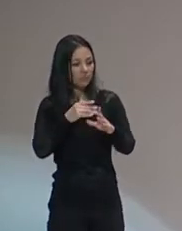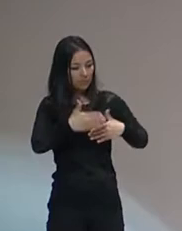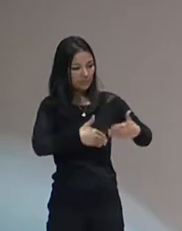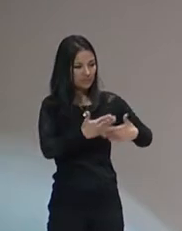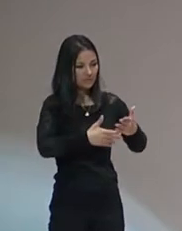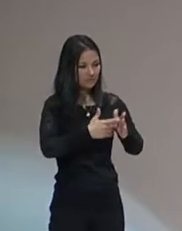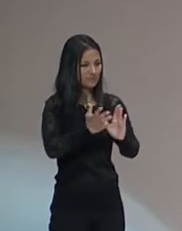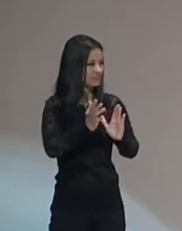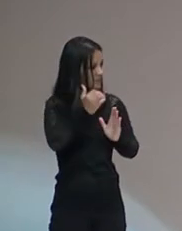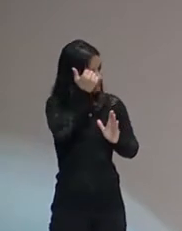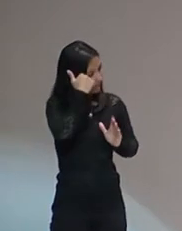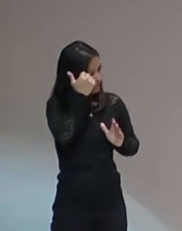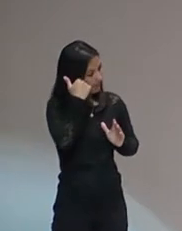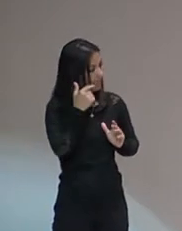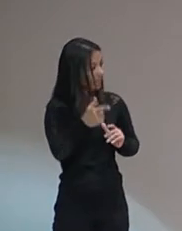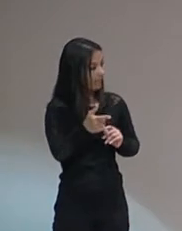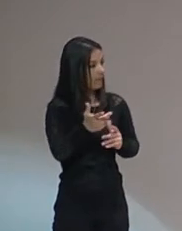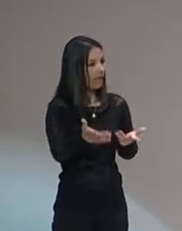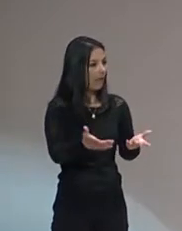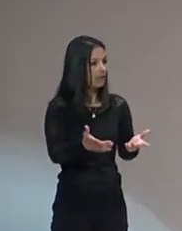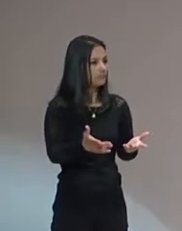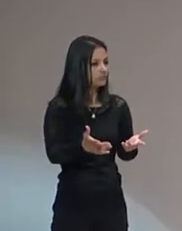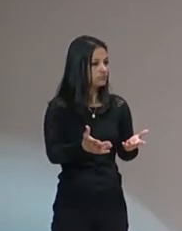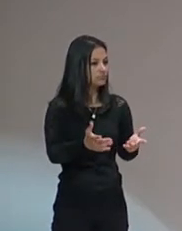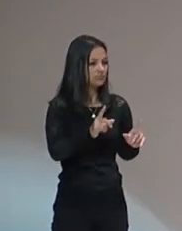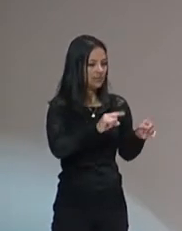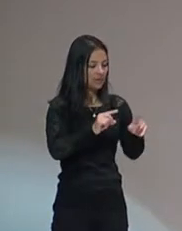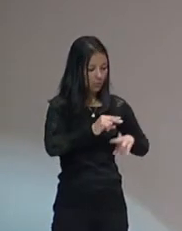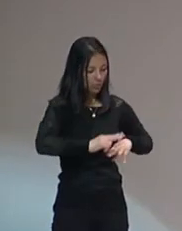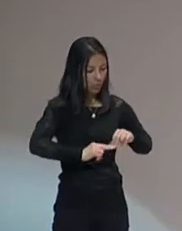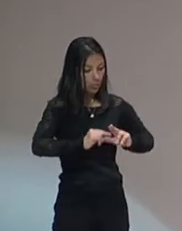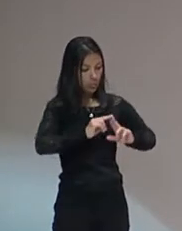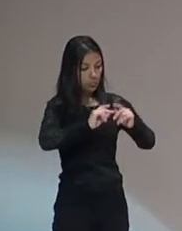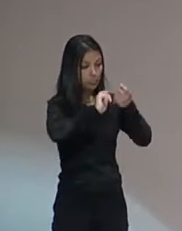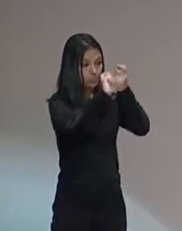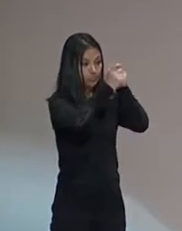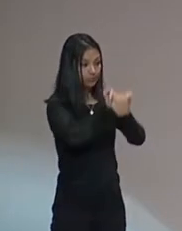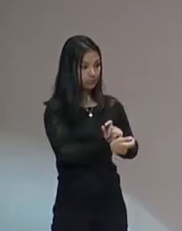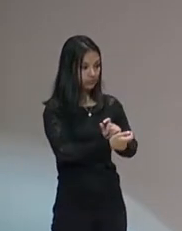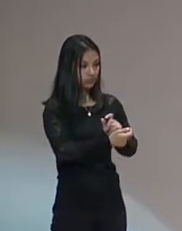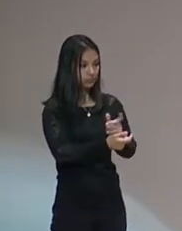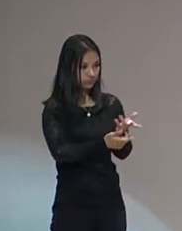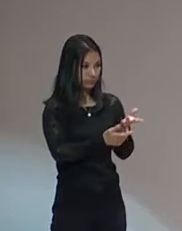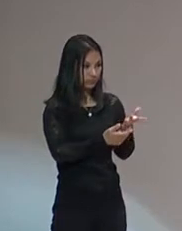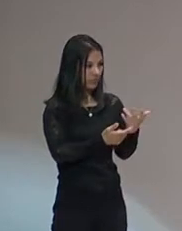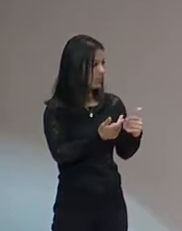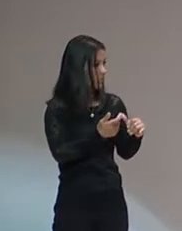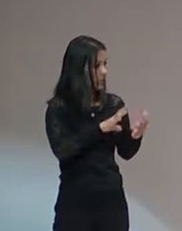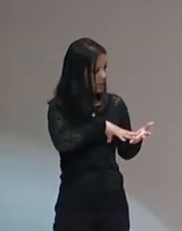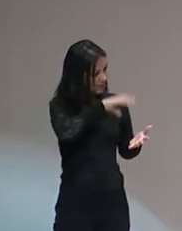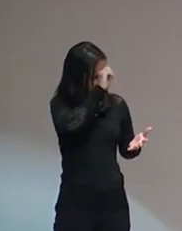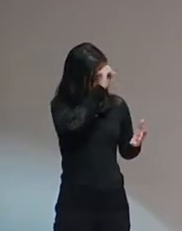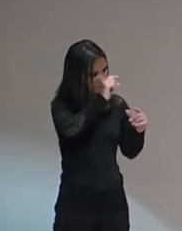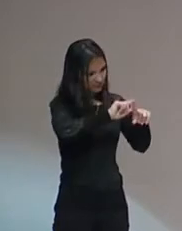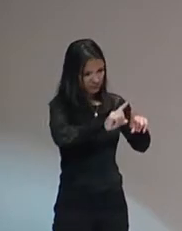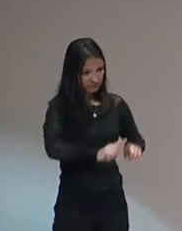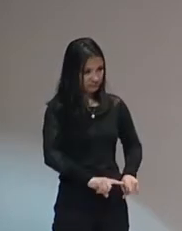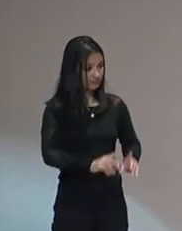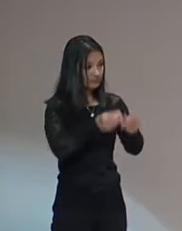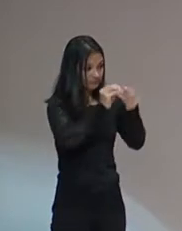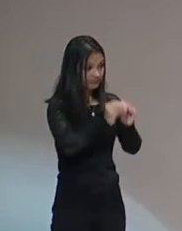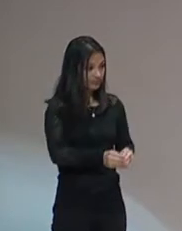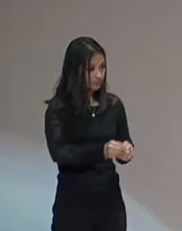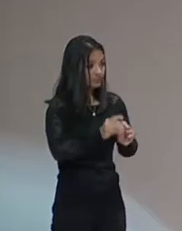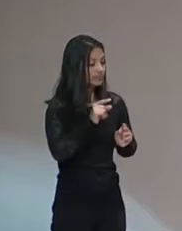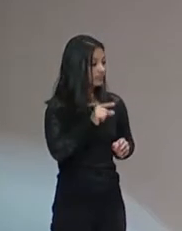pedagógicos llevan a una reestructuración también de la didáctica. Y en ese sentido,